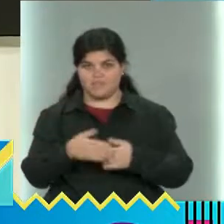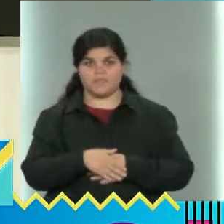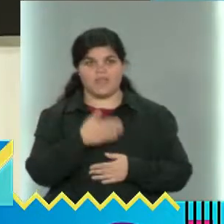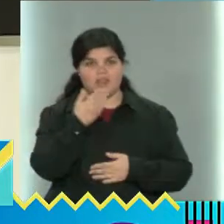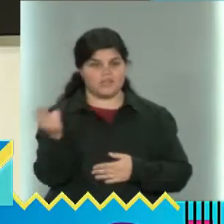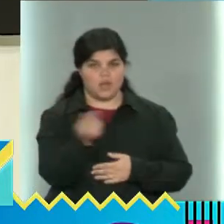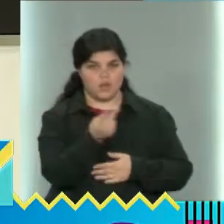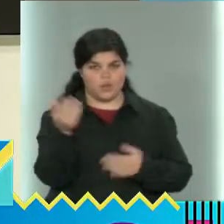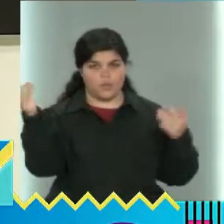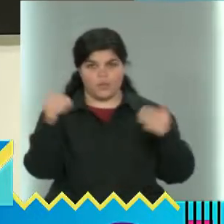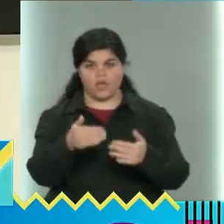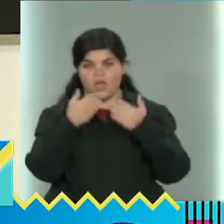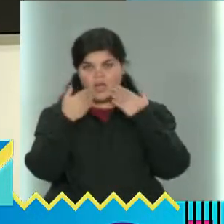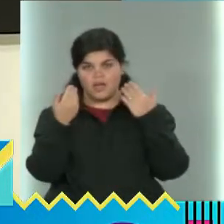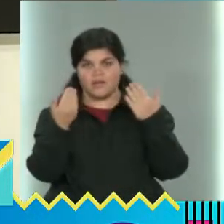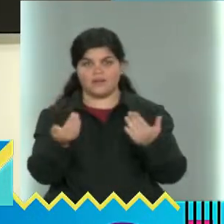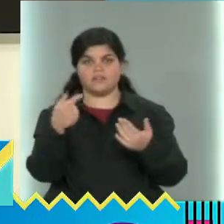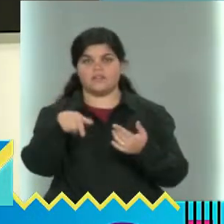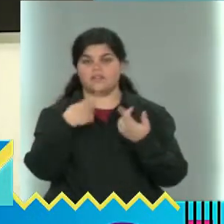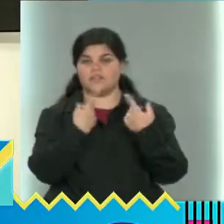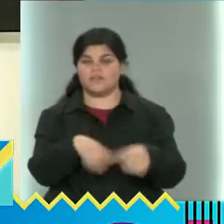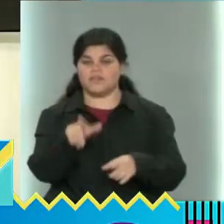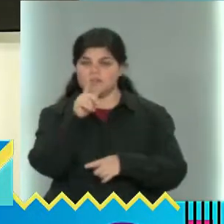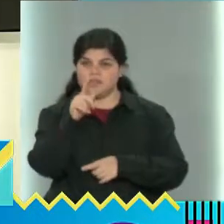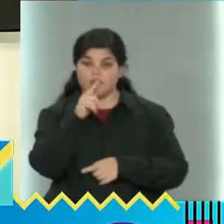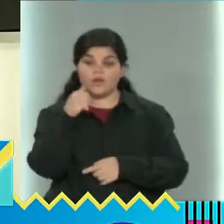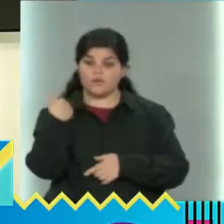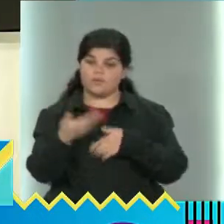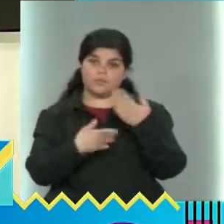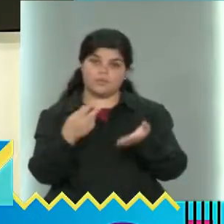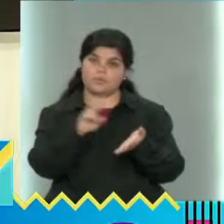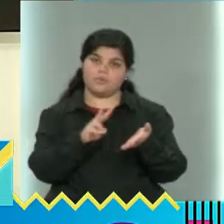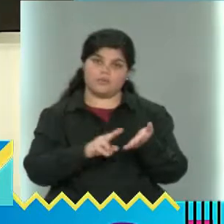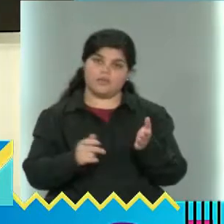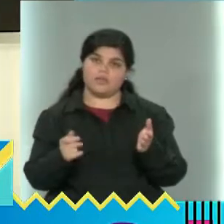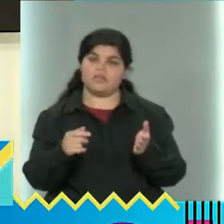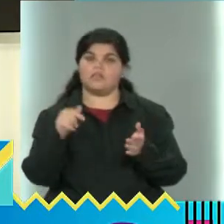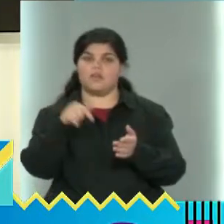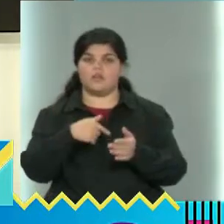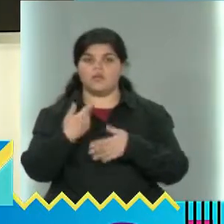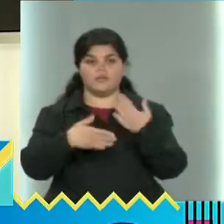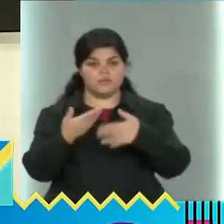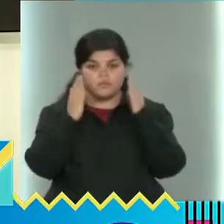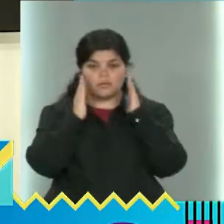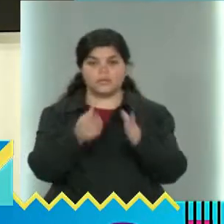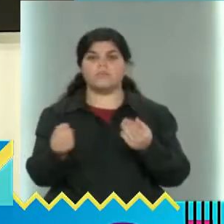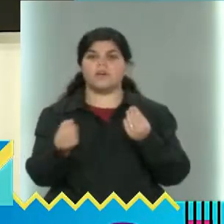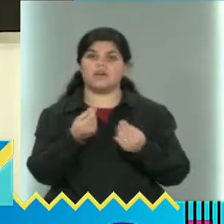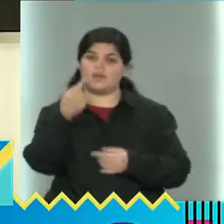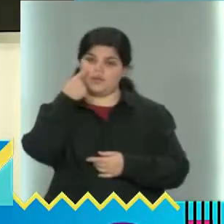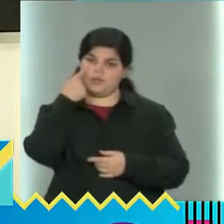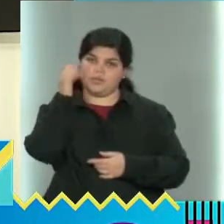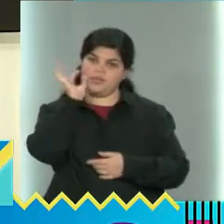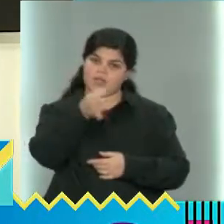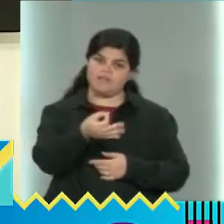Gabriel, muchísimas gracias por haber estado presente en Distintos Parecidos. Bueno, seguiremos hablando de literatura, seguiremos yendo a ella para seguir conociéndonos y ver qué